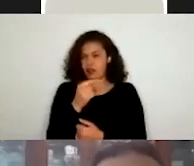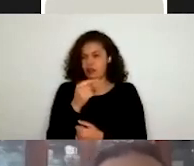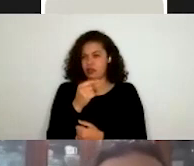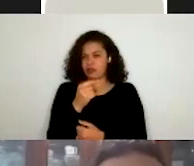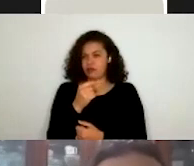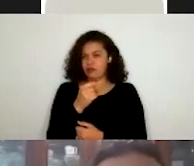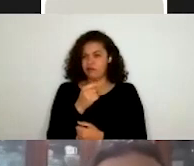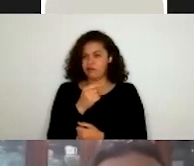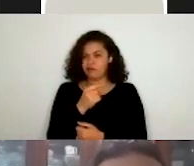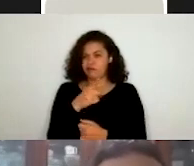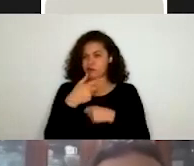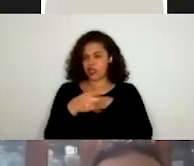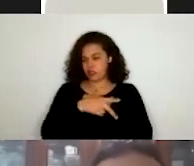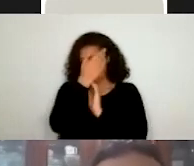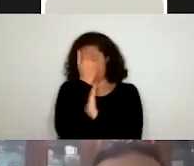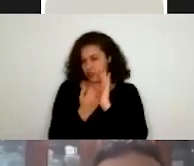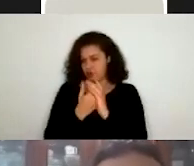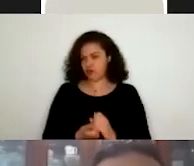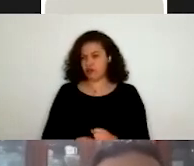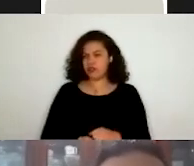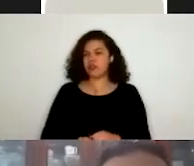de riesgos.